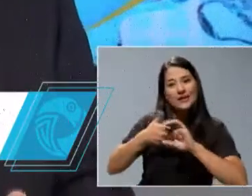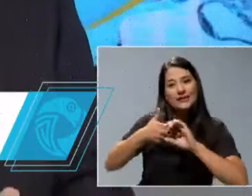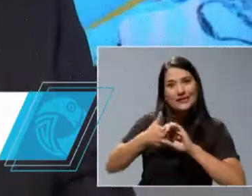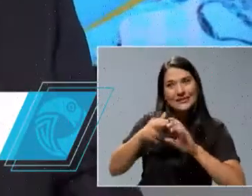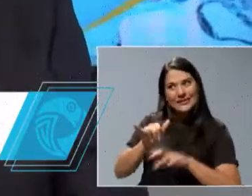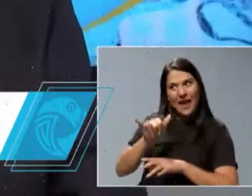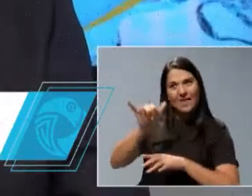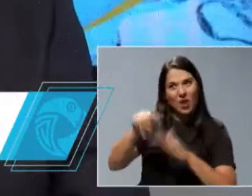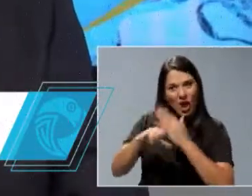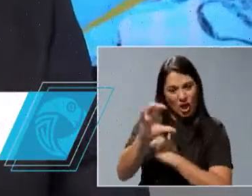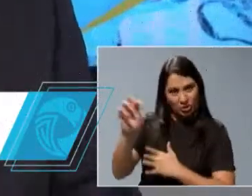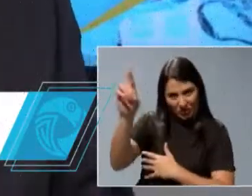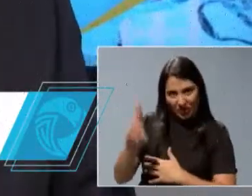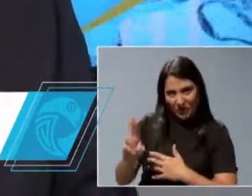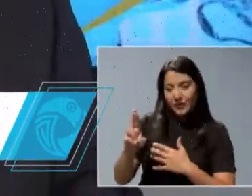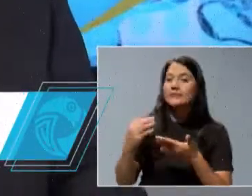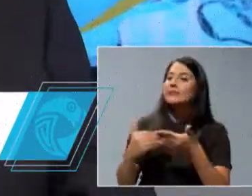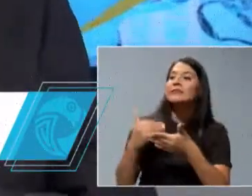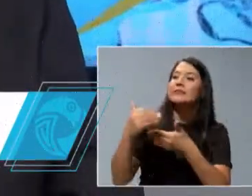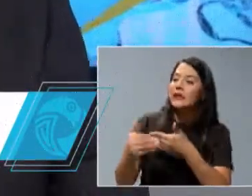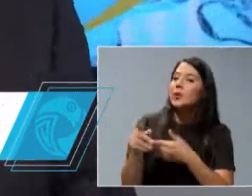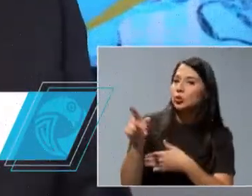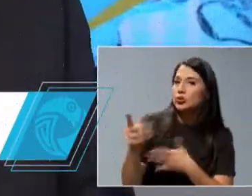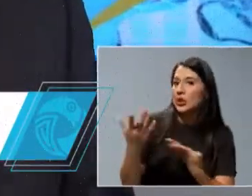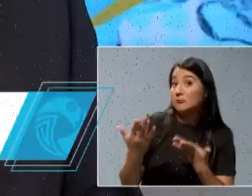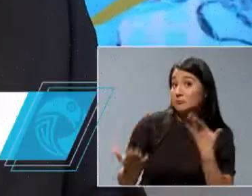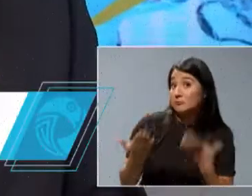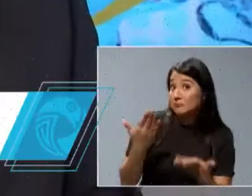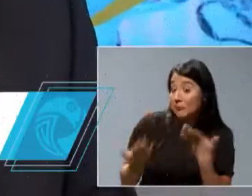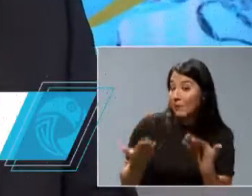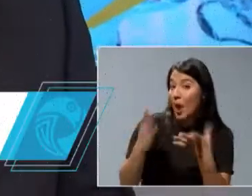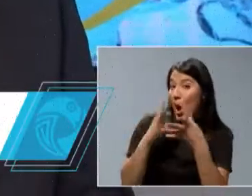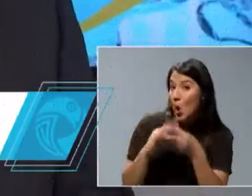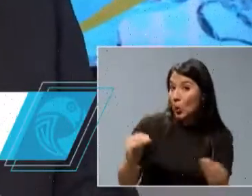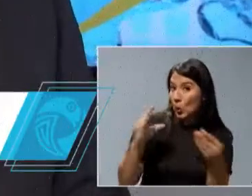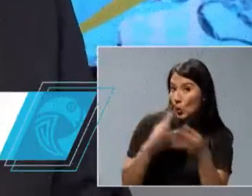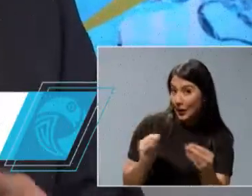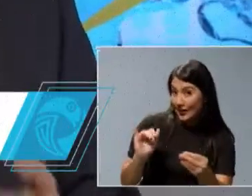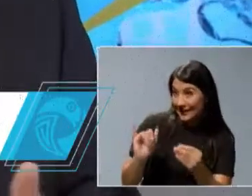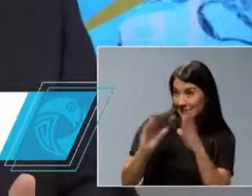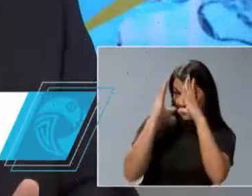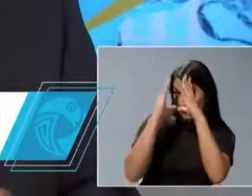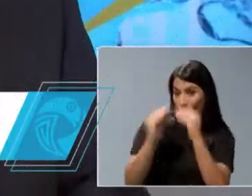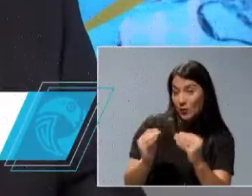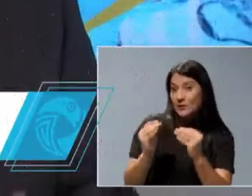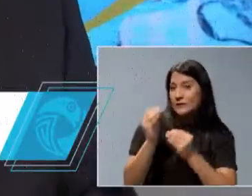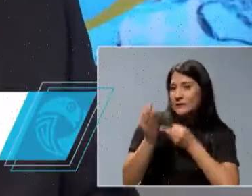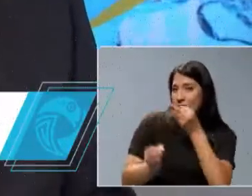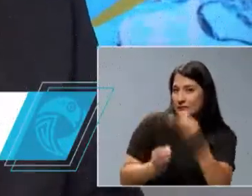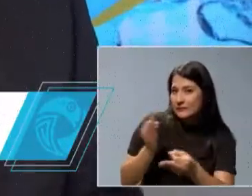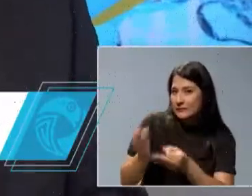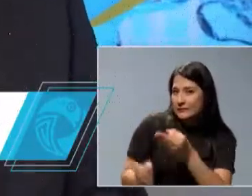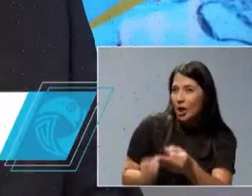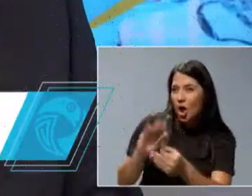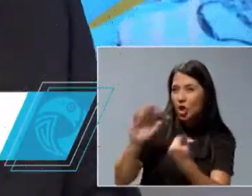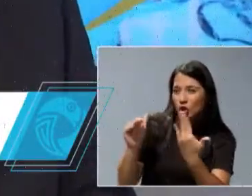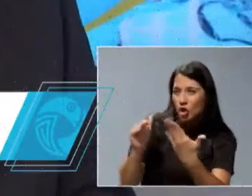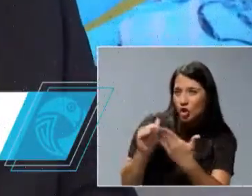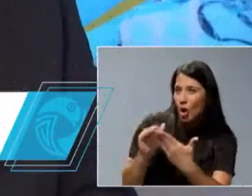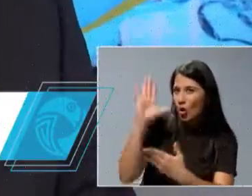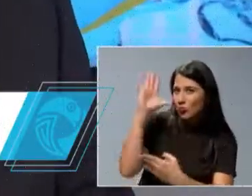Costa Rica? Ahora, más adelante, usted seguramente nos va a ir desgranando un poco los hallazgos de